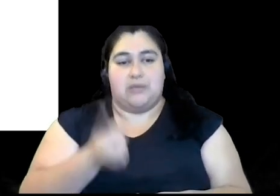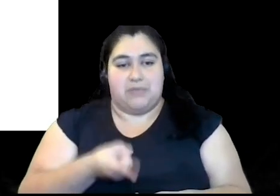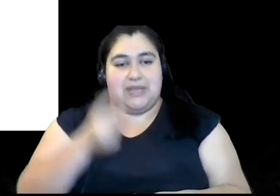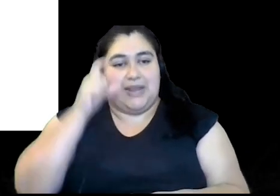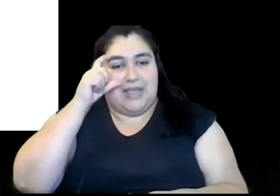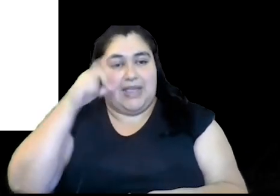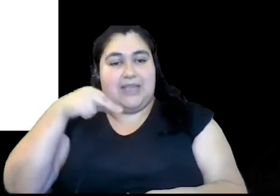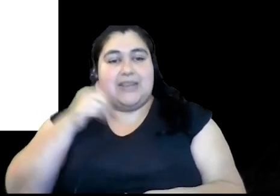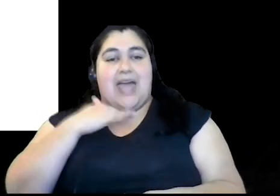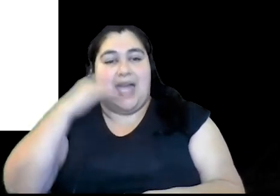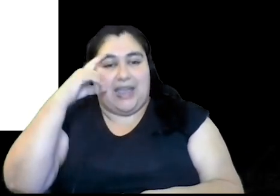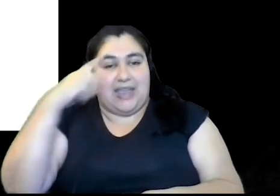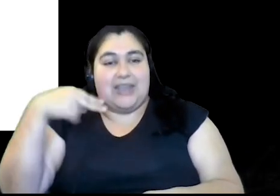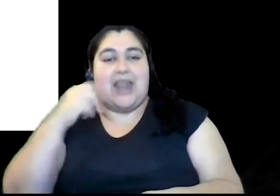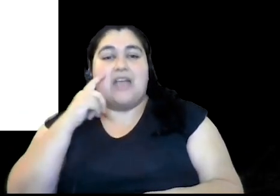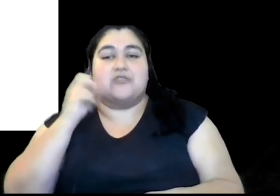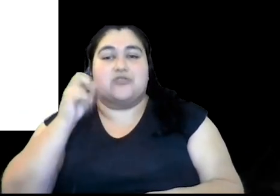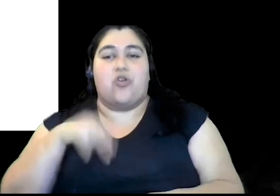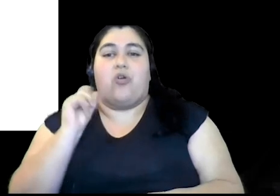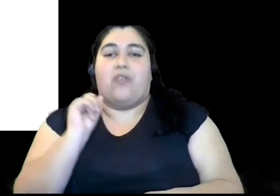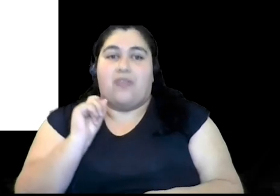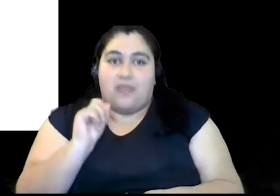enajenación de un CDR.